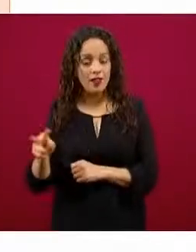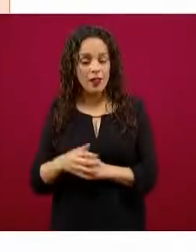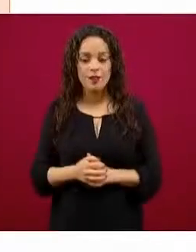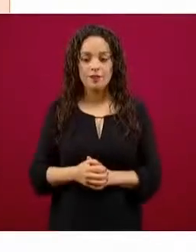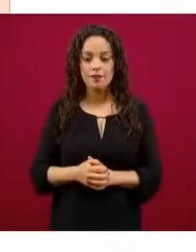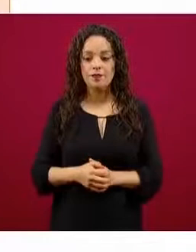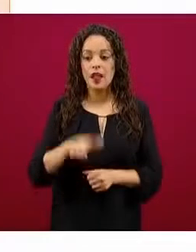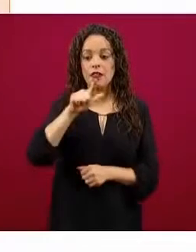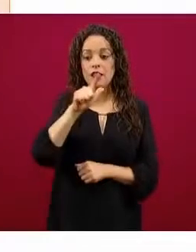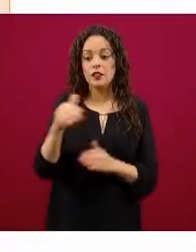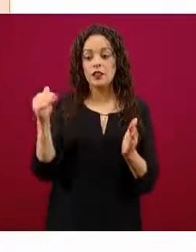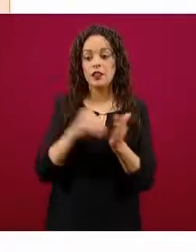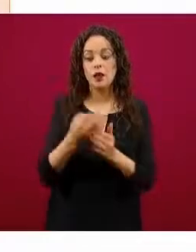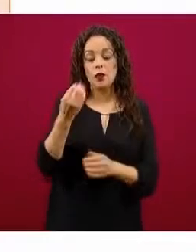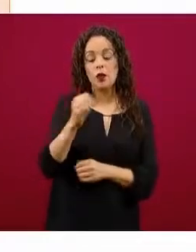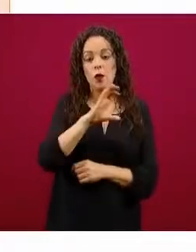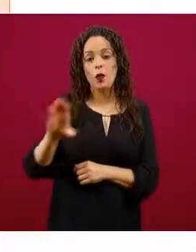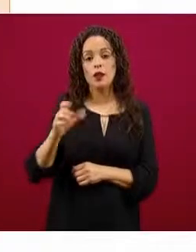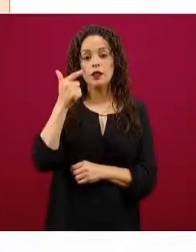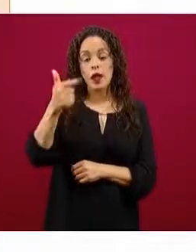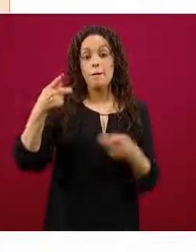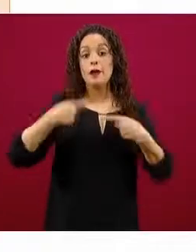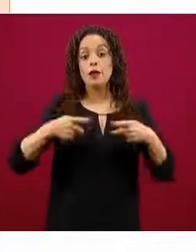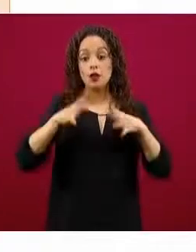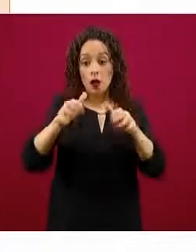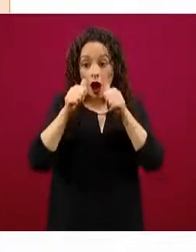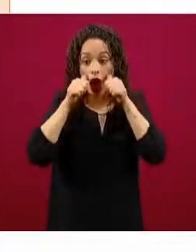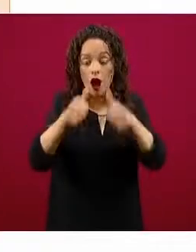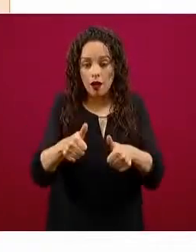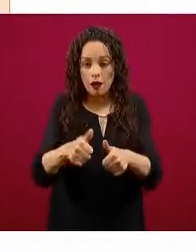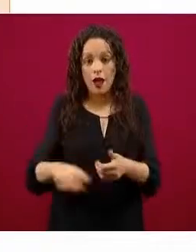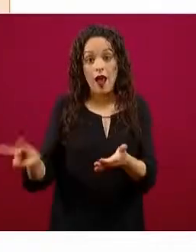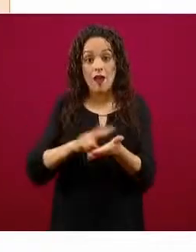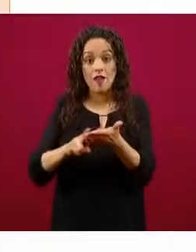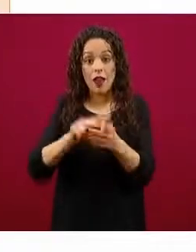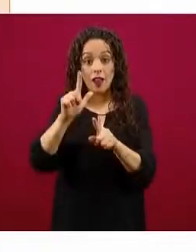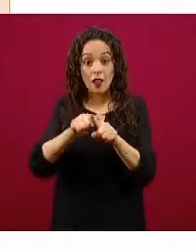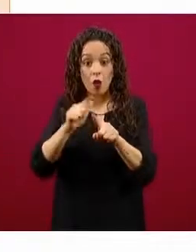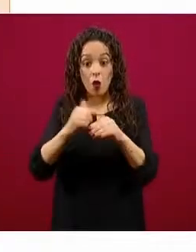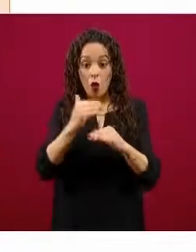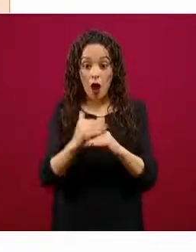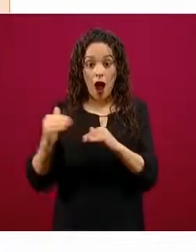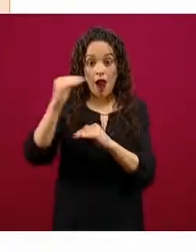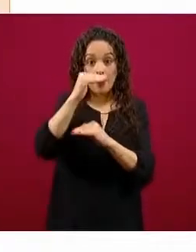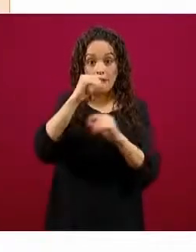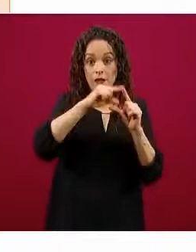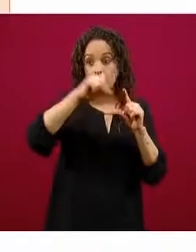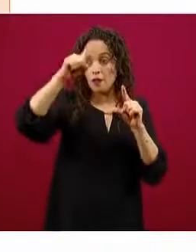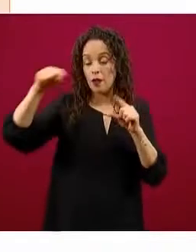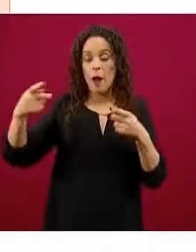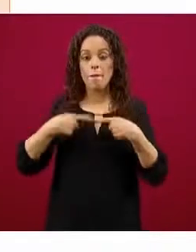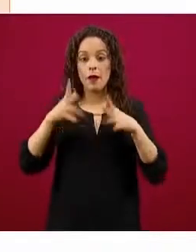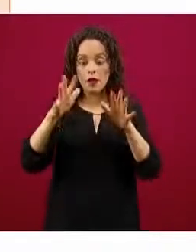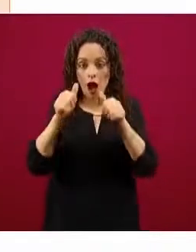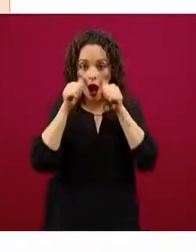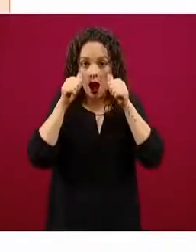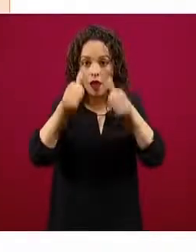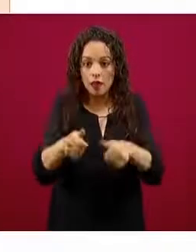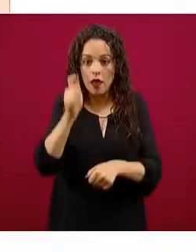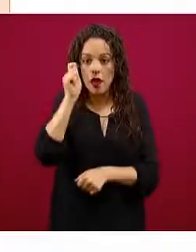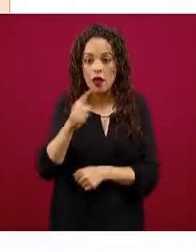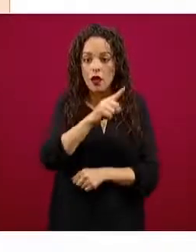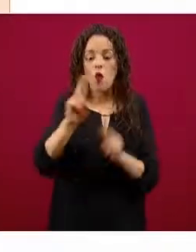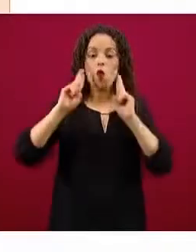hospital 17,907 personas, y la parte verde corresponde a los pacientes atendidos en las unidades de primer